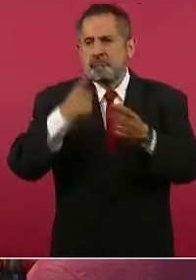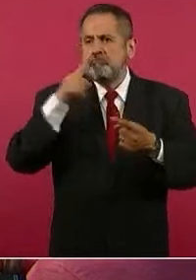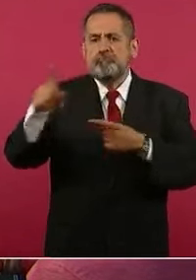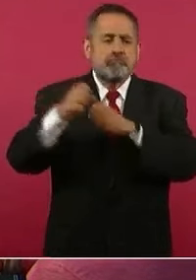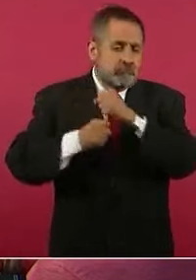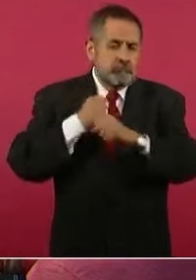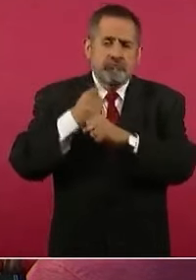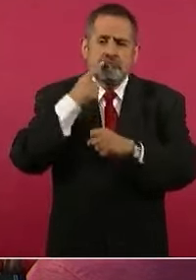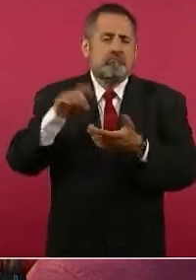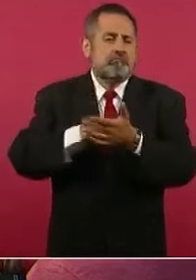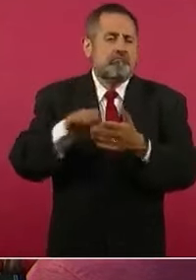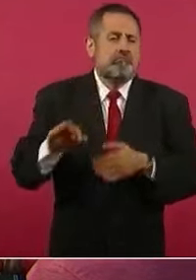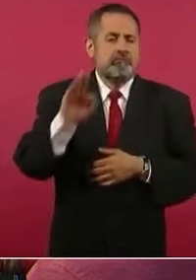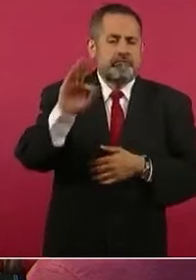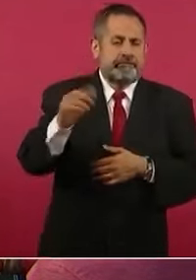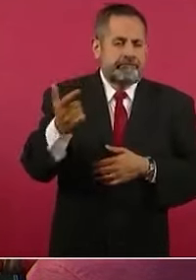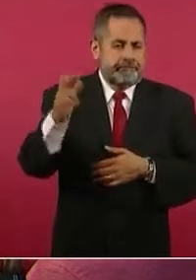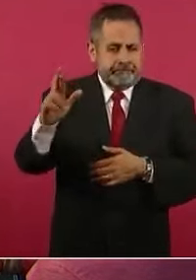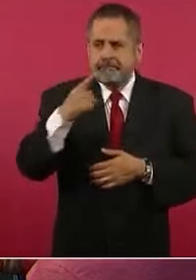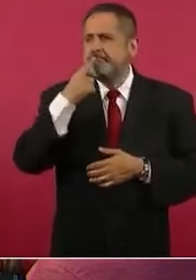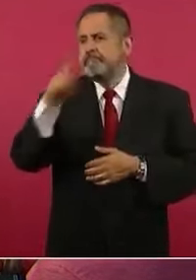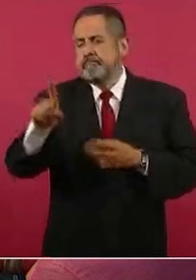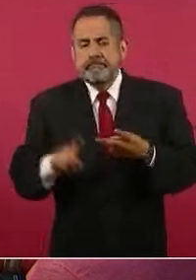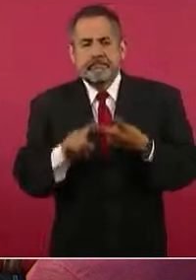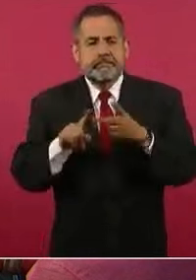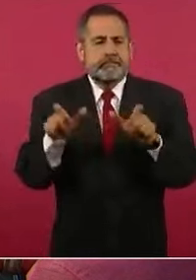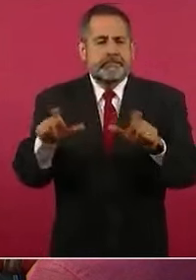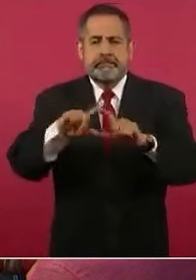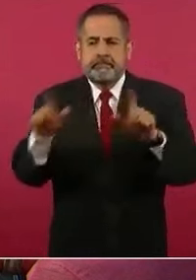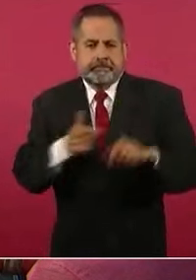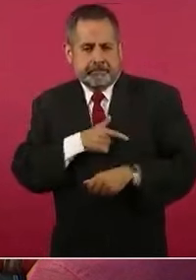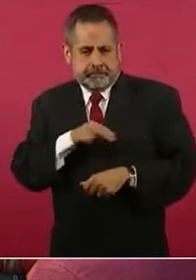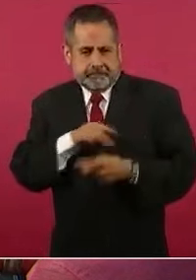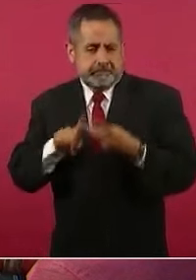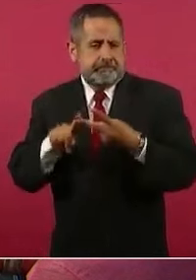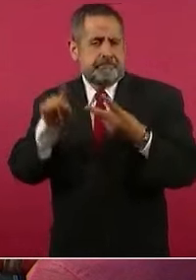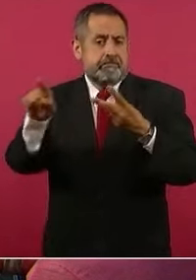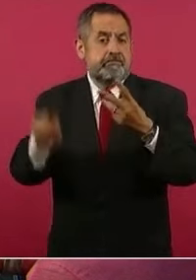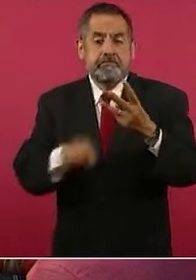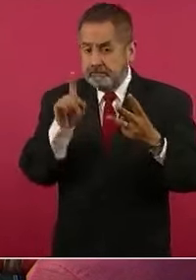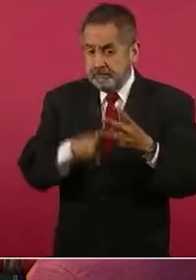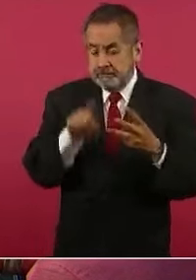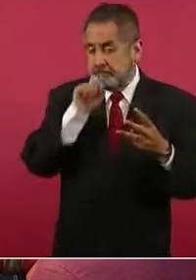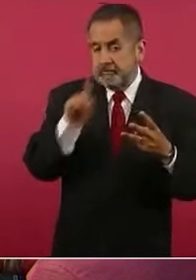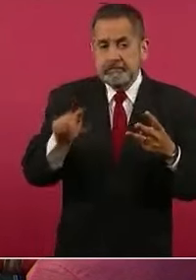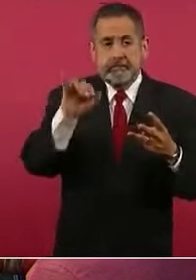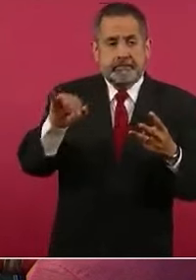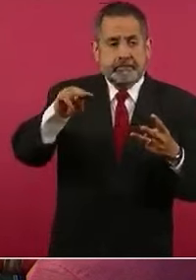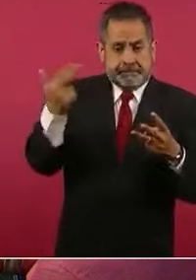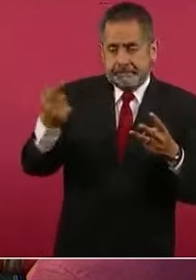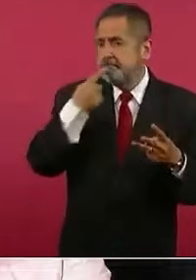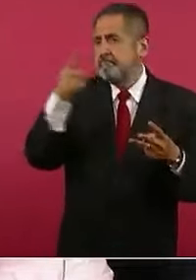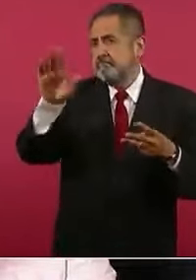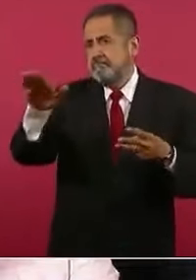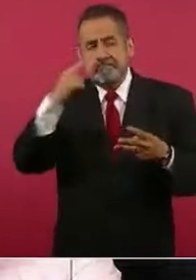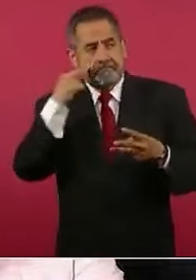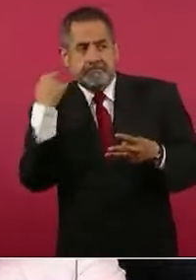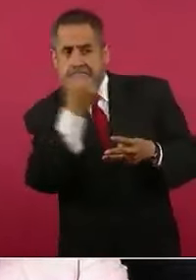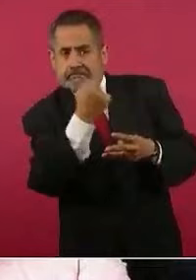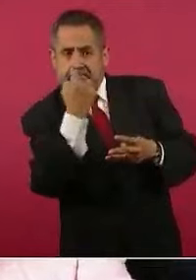años, como la Fiscalía General de la República, la Guardia Nacional y ante el propio Instituto Nacional de Antropología e